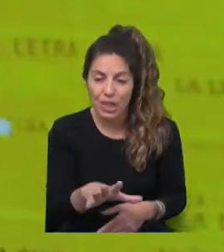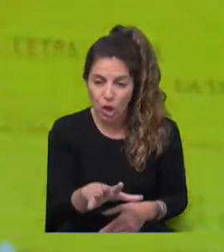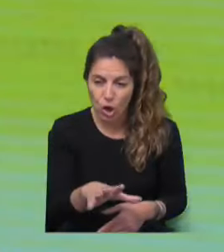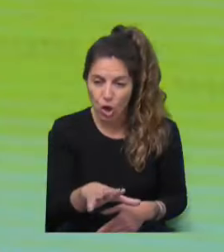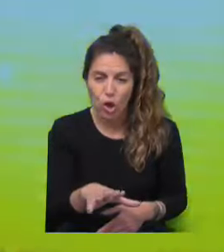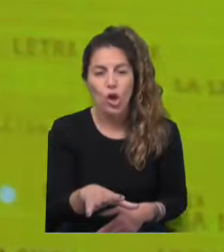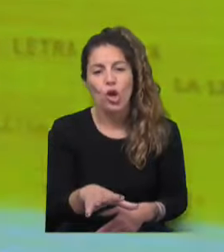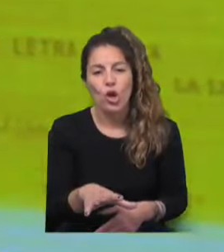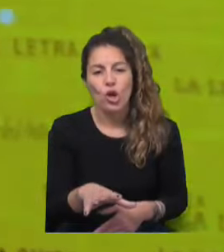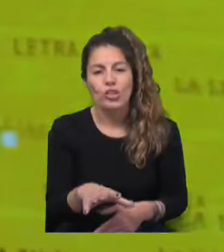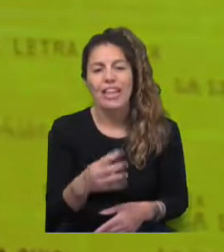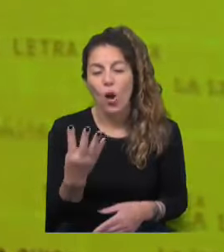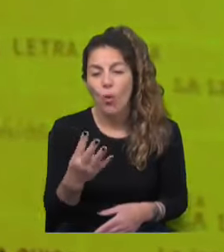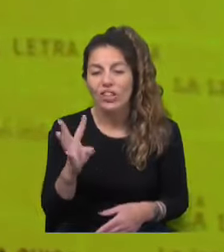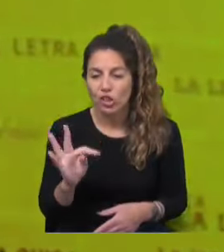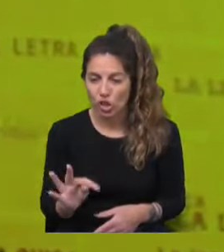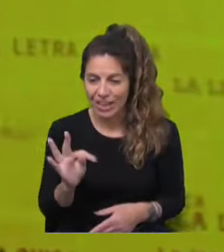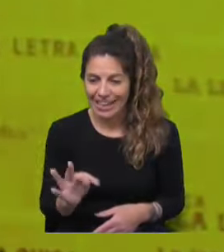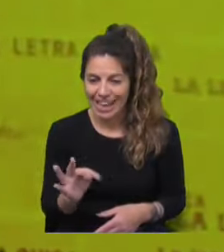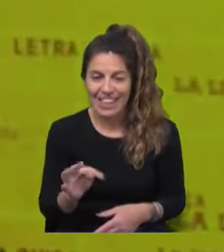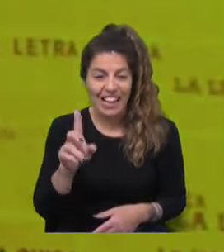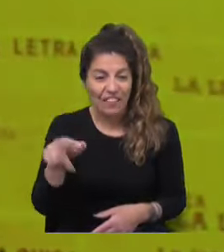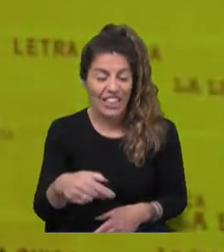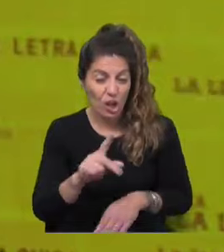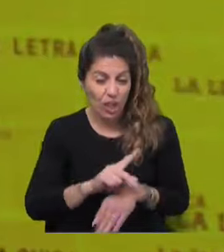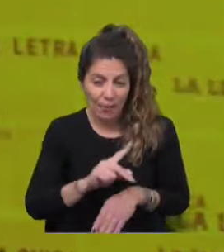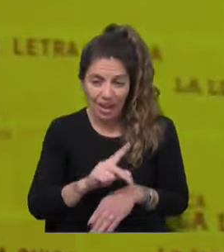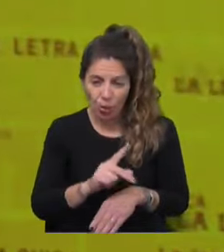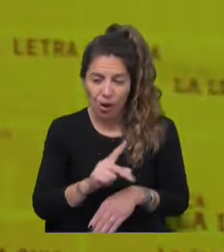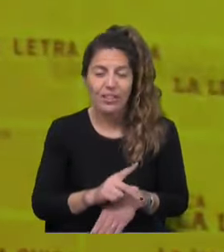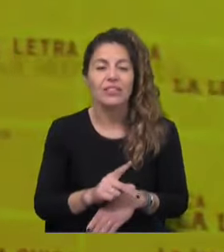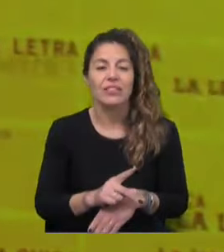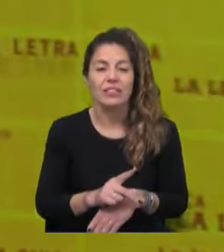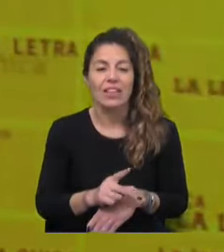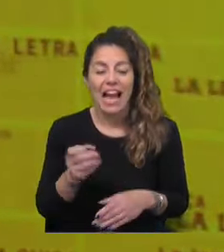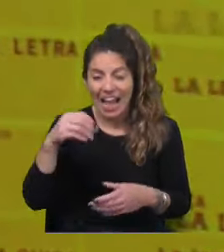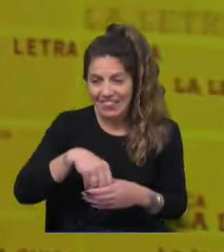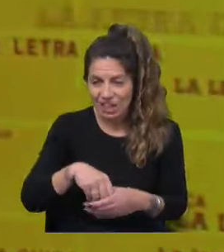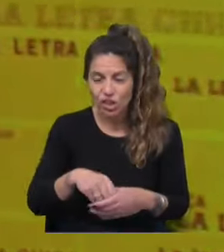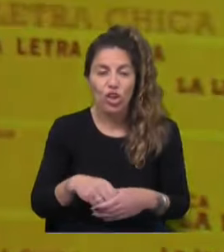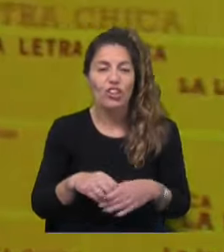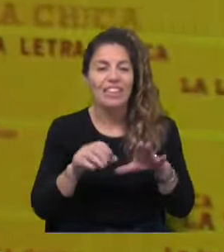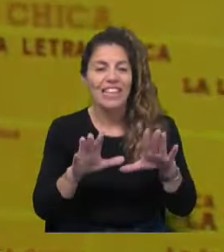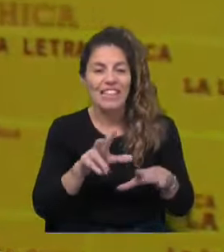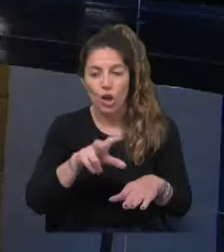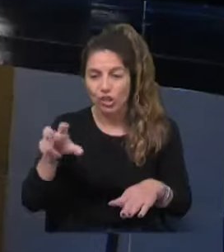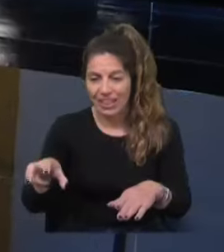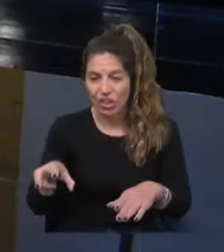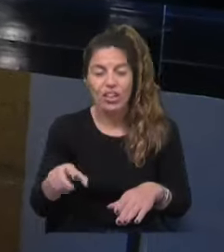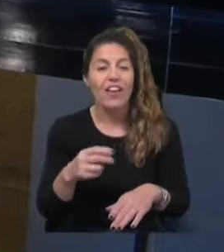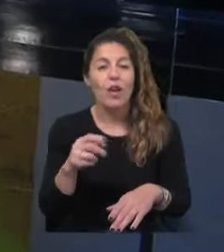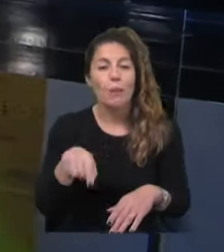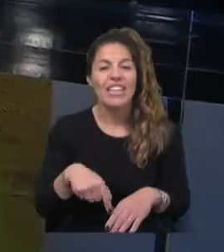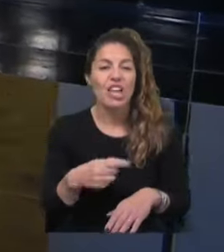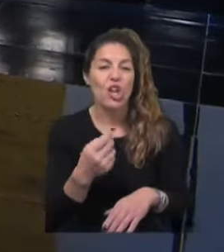de las 4 toneladas que vinieron de Paraguay adentro de 10 contenedores, o sea, vinieron 10 contenedores de arroz,